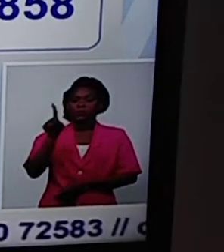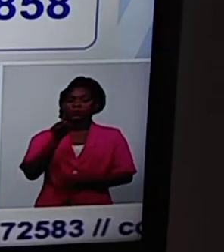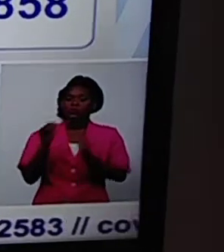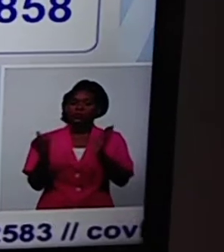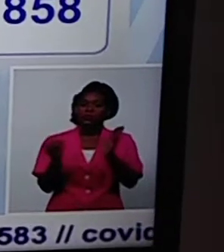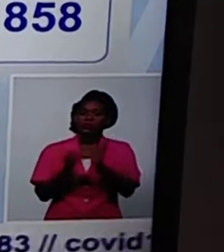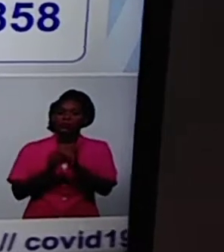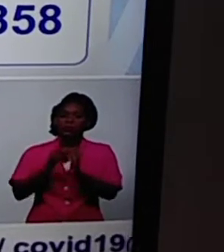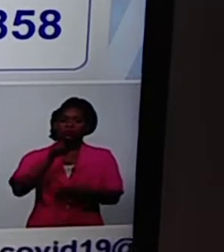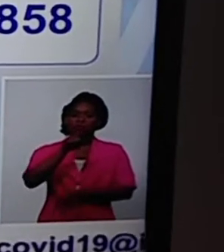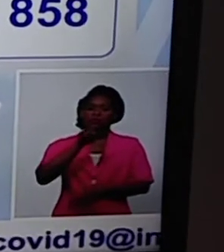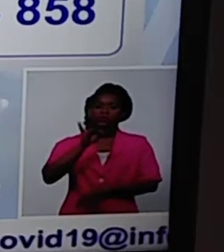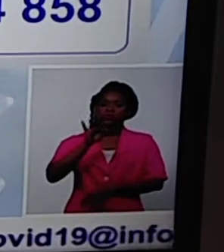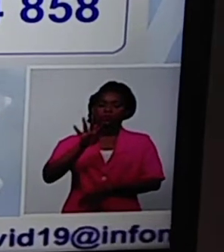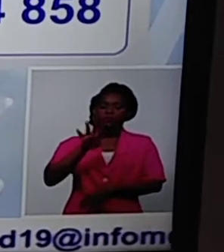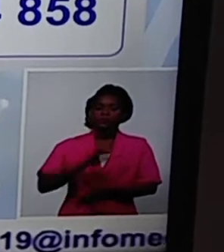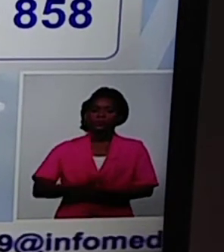11.134